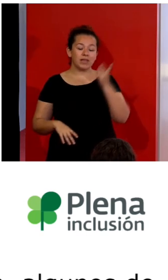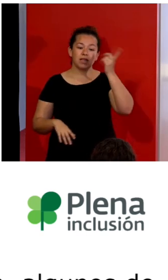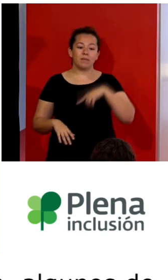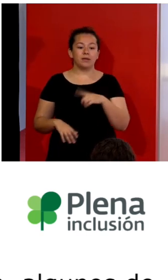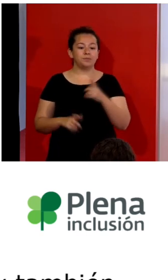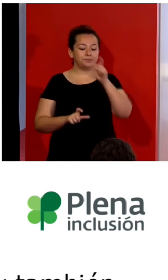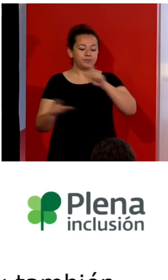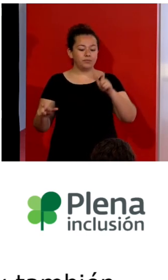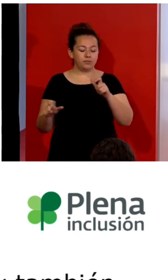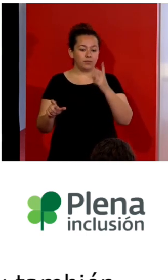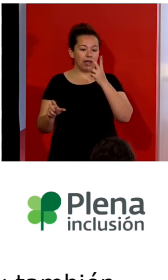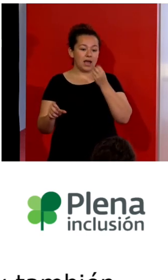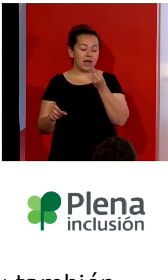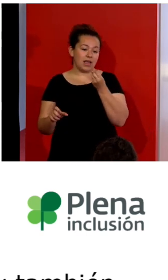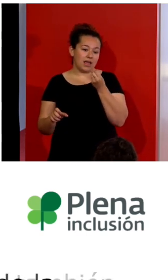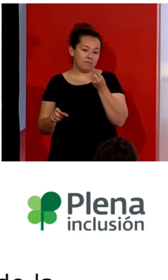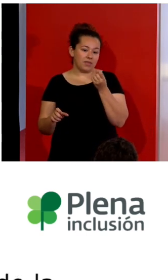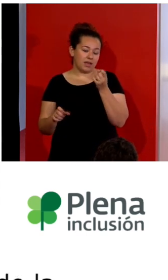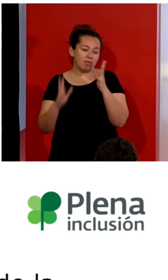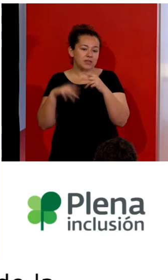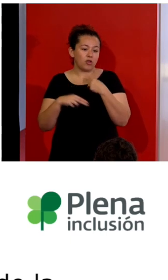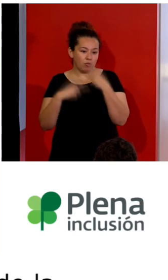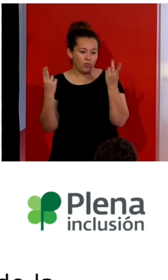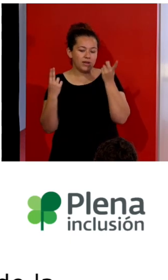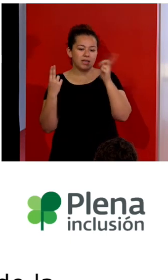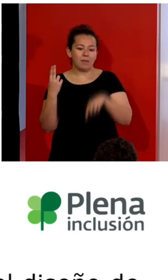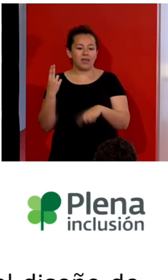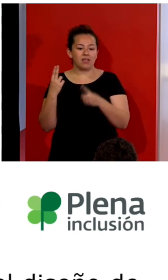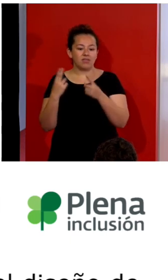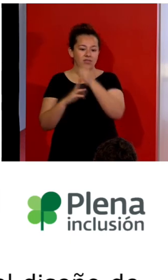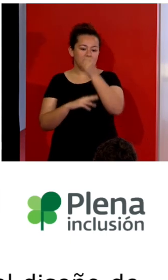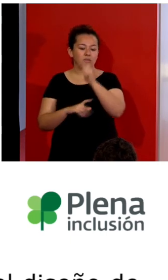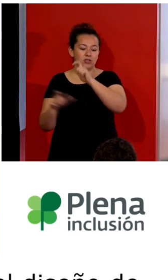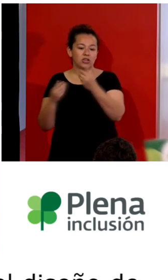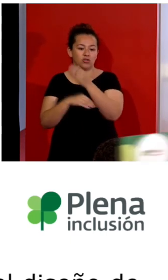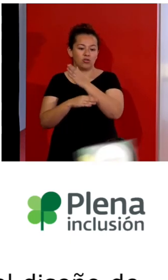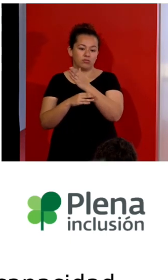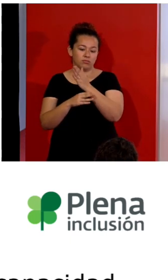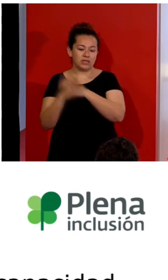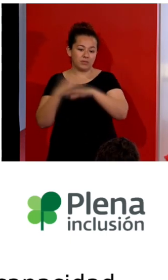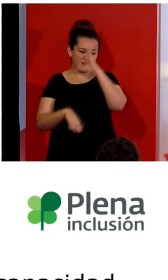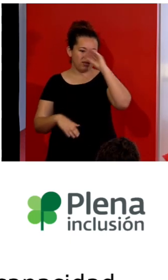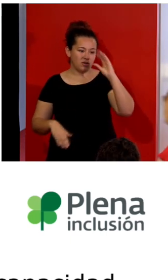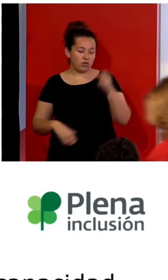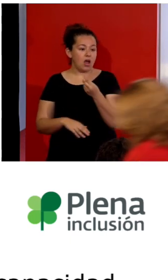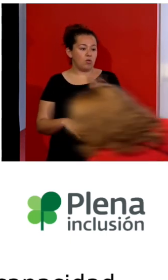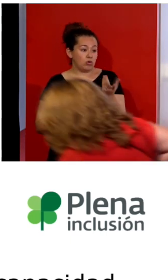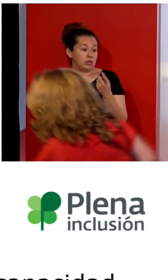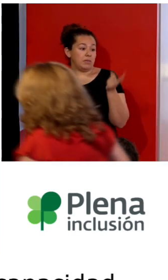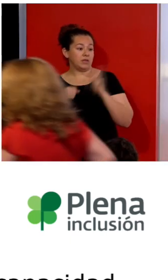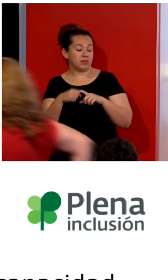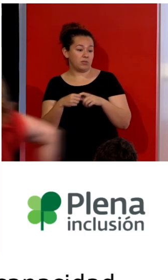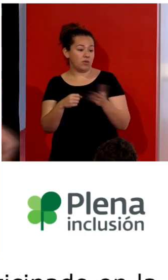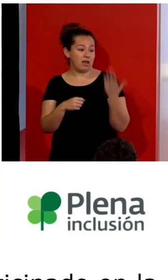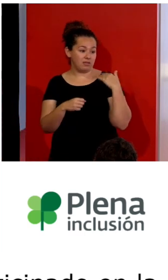administración pública inmersos en el diseño de convocatorias para personas con discapacidad intelectual. Algunos de ellos han participado en la mesa anterior y, como